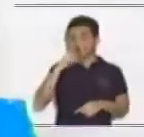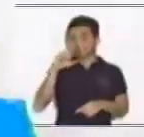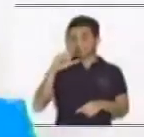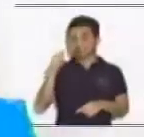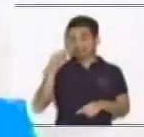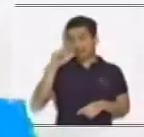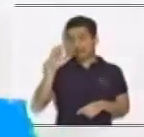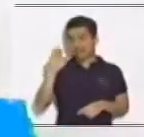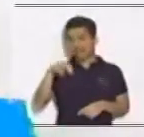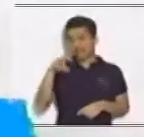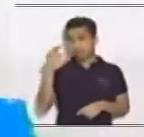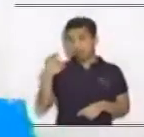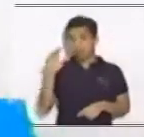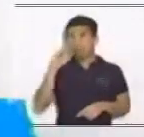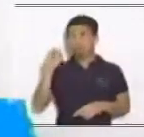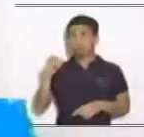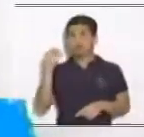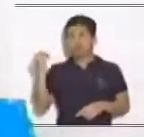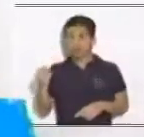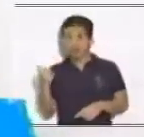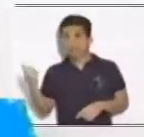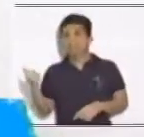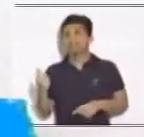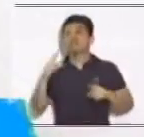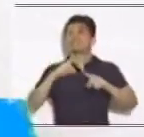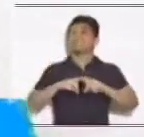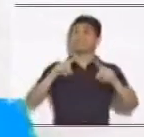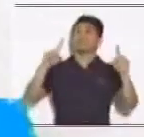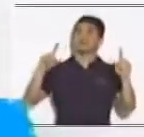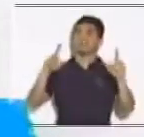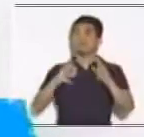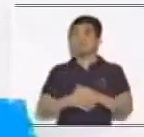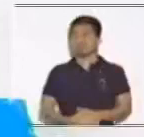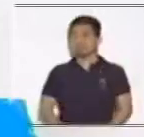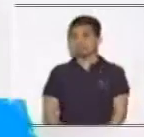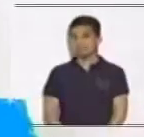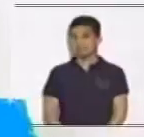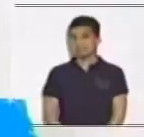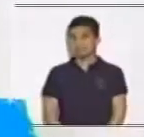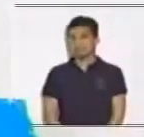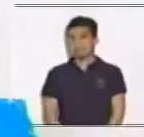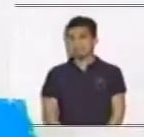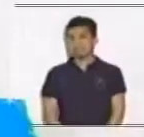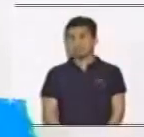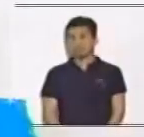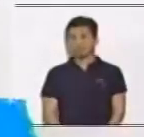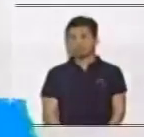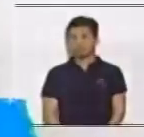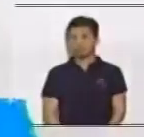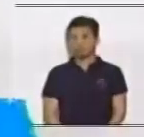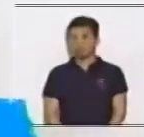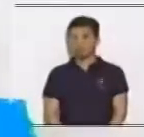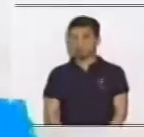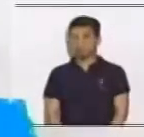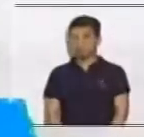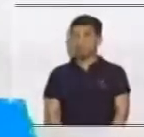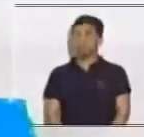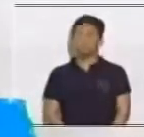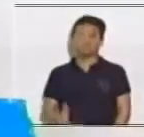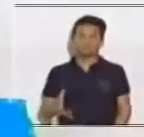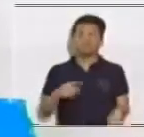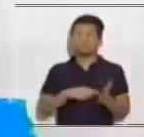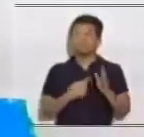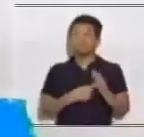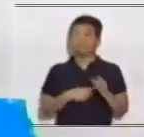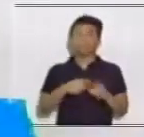escaleno? Muy bien, diferente. ¿Por qué entonces? Porque todos sus lados